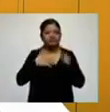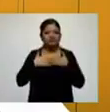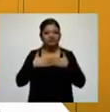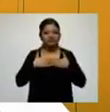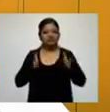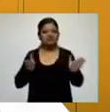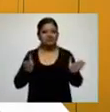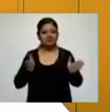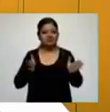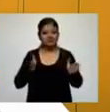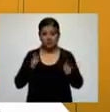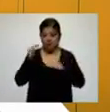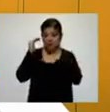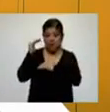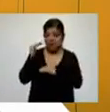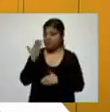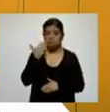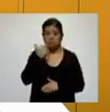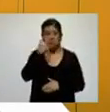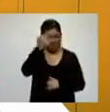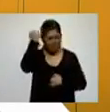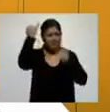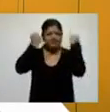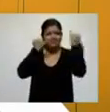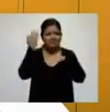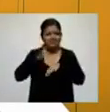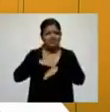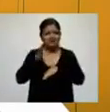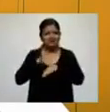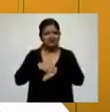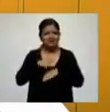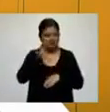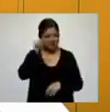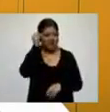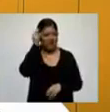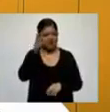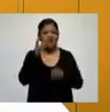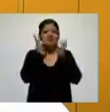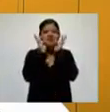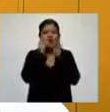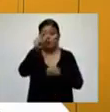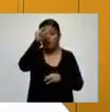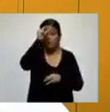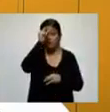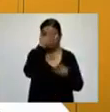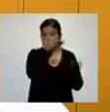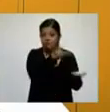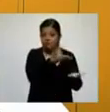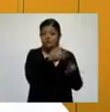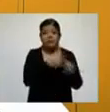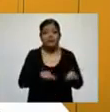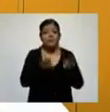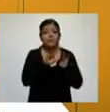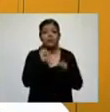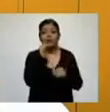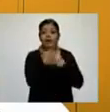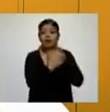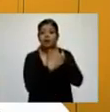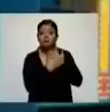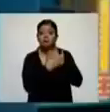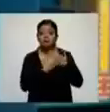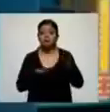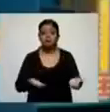para el saber y la imaginación. No lo olvides. Vamos con Ajolisto, que tiene algo importante que